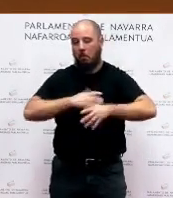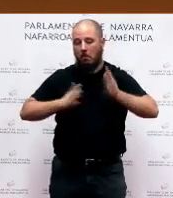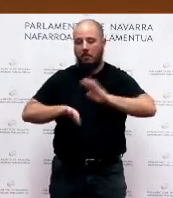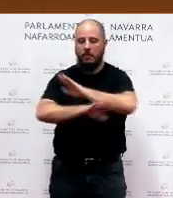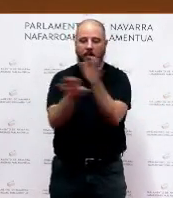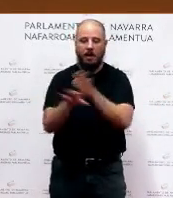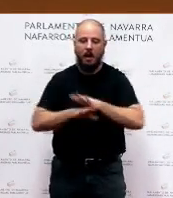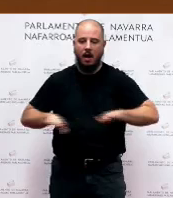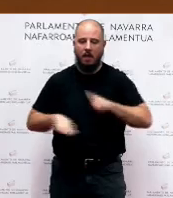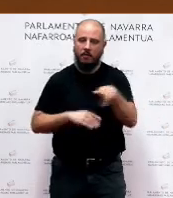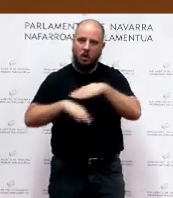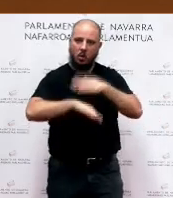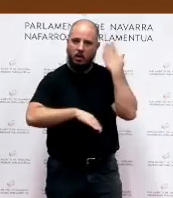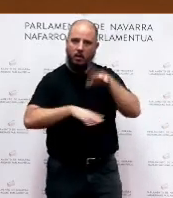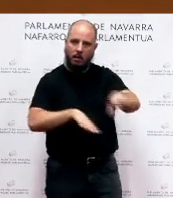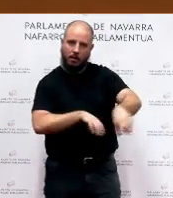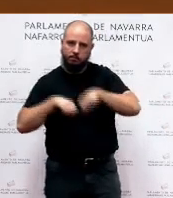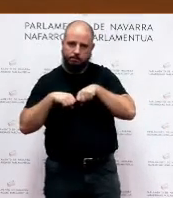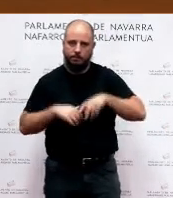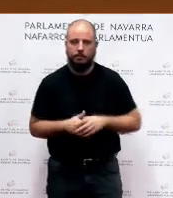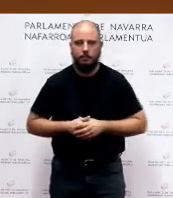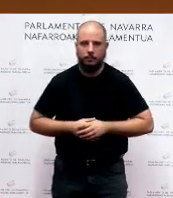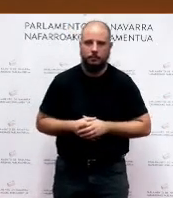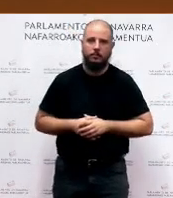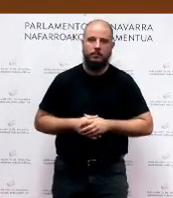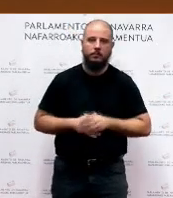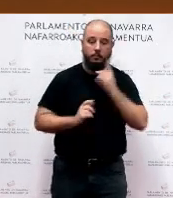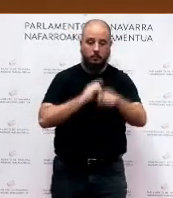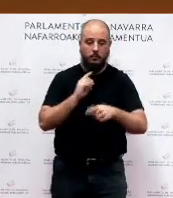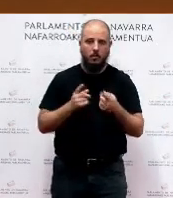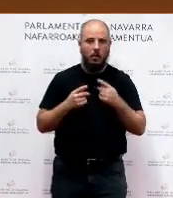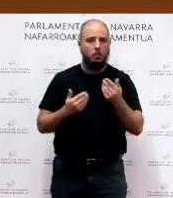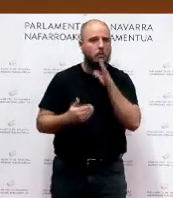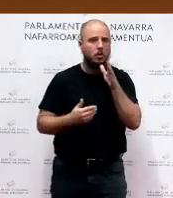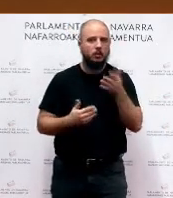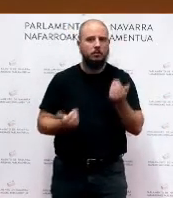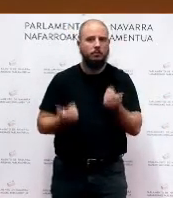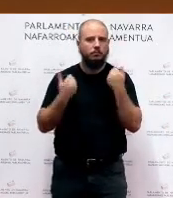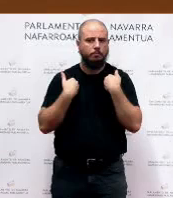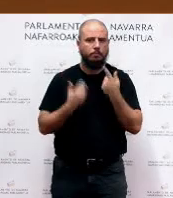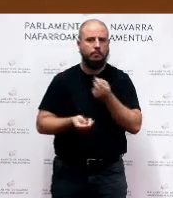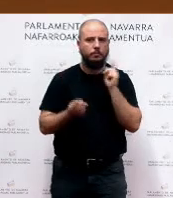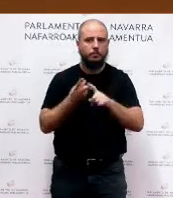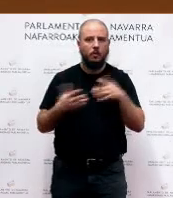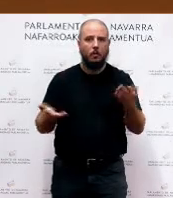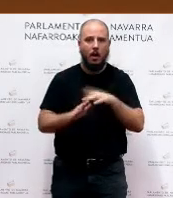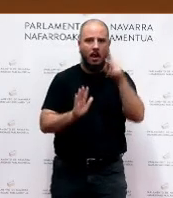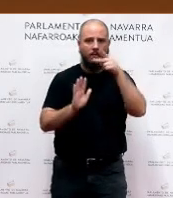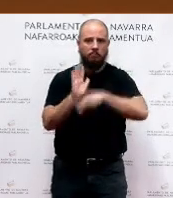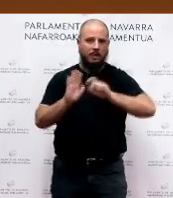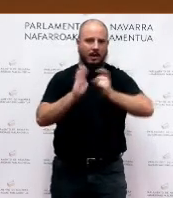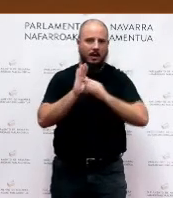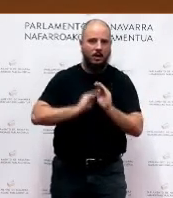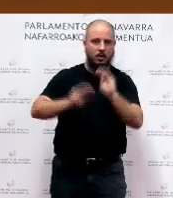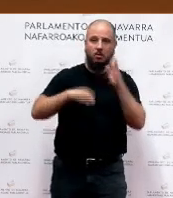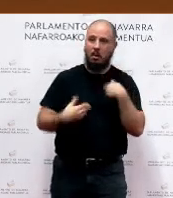siendo asumido por el Gobierno de Navarra. El siguiente aspecto causante de su irresponsabilidad es la normativa que promueven. Se felicitan unos a